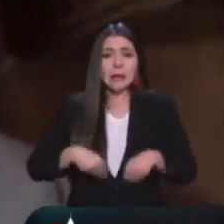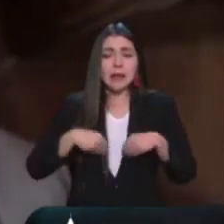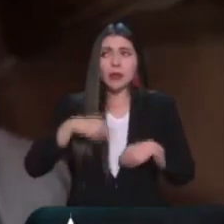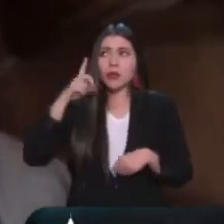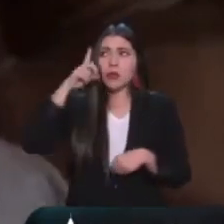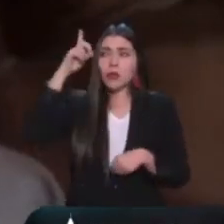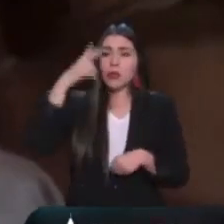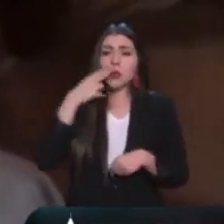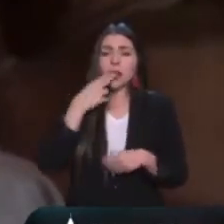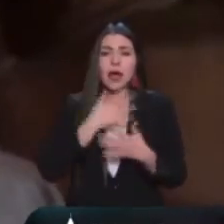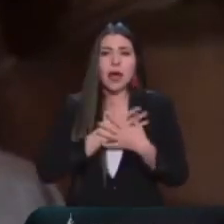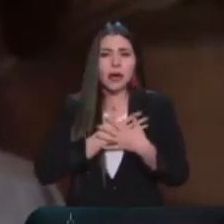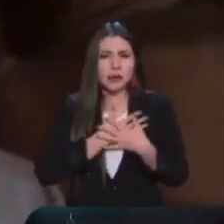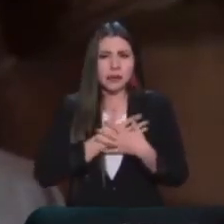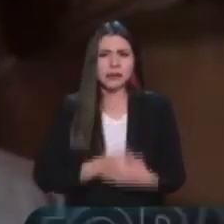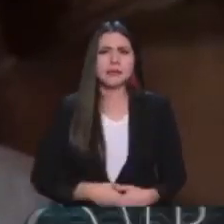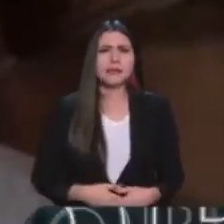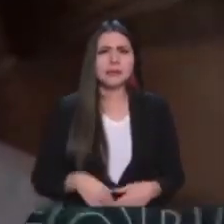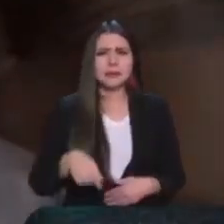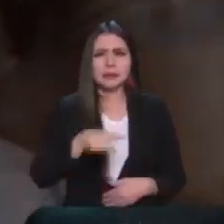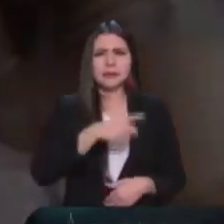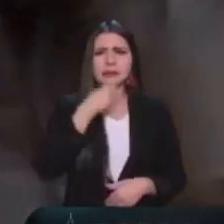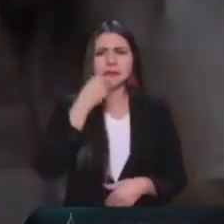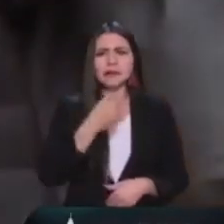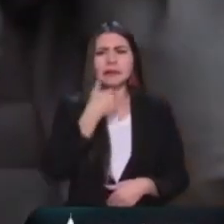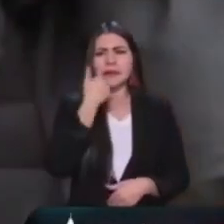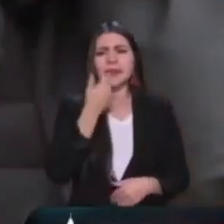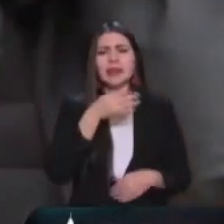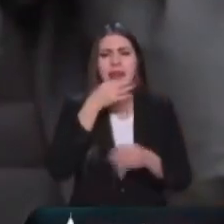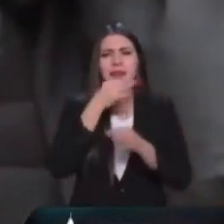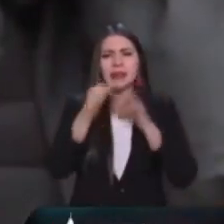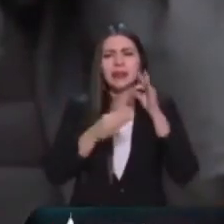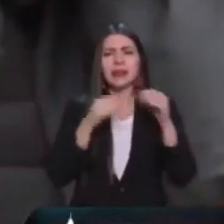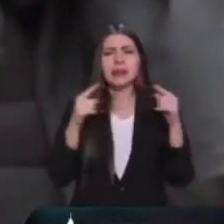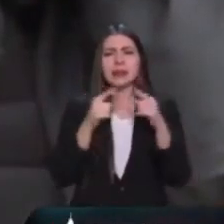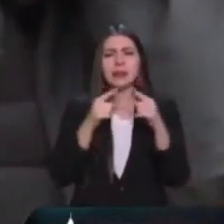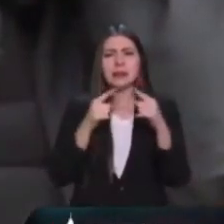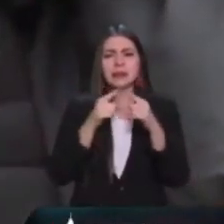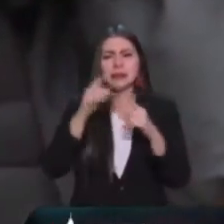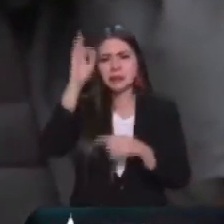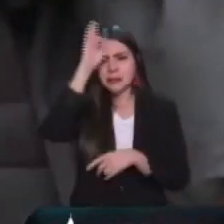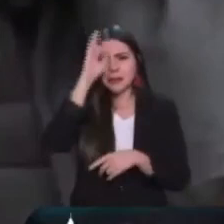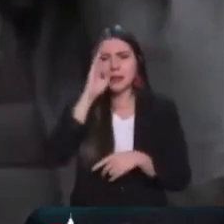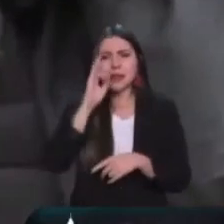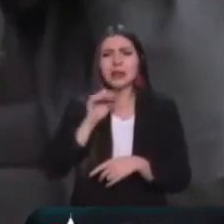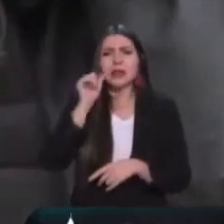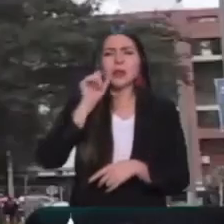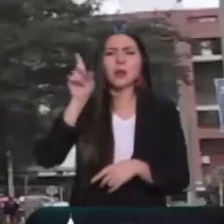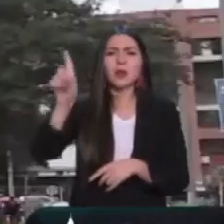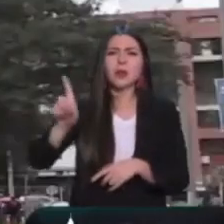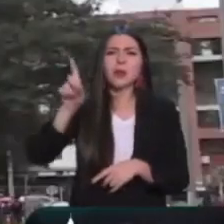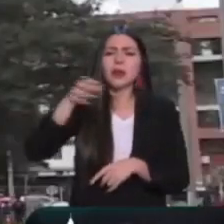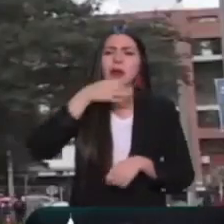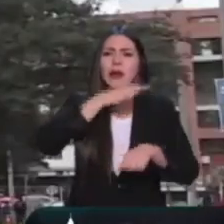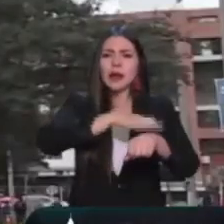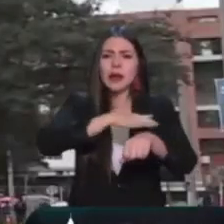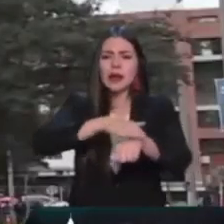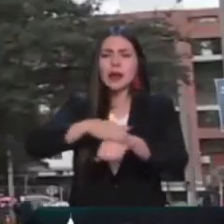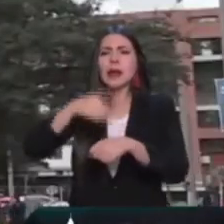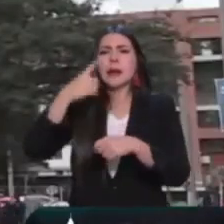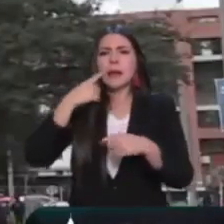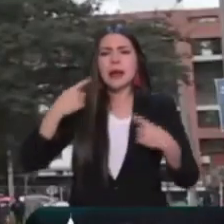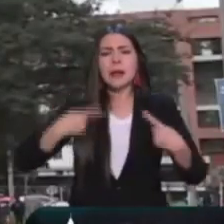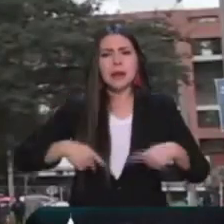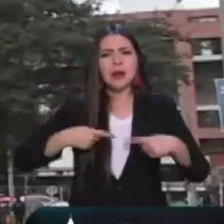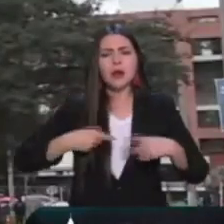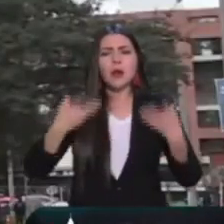Mexicano exhortó a los fieles a que en las misas dominicales y por otros medios que se consideren oportunos, se invite y se anime para que el mayor número posible de